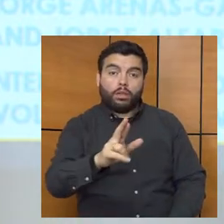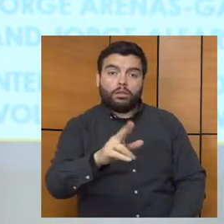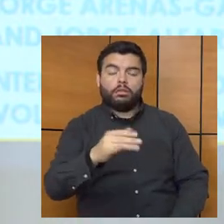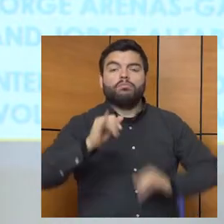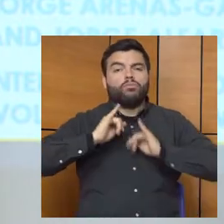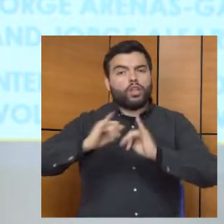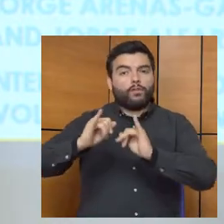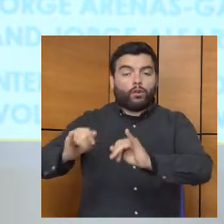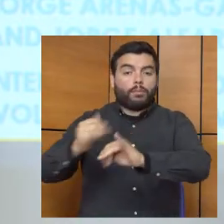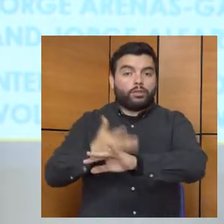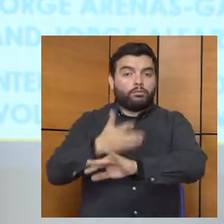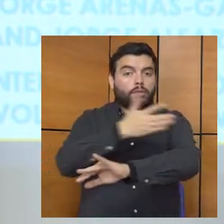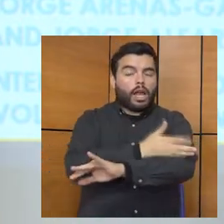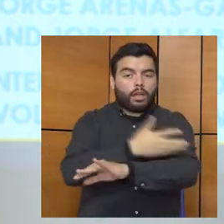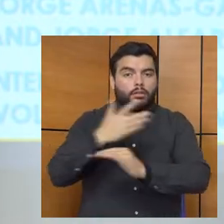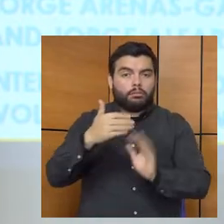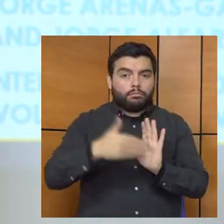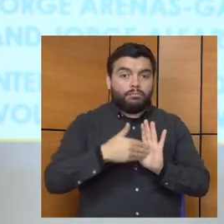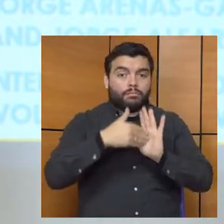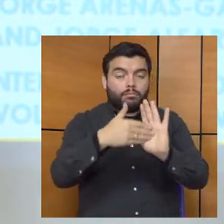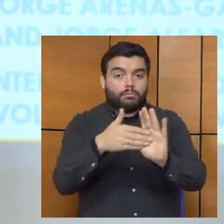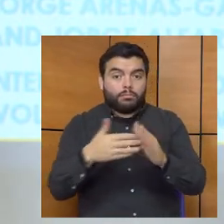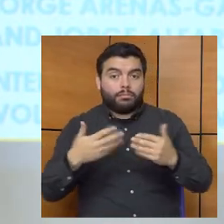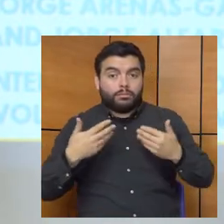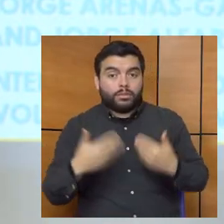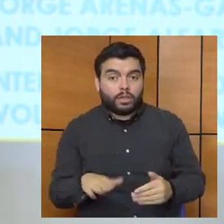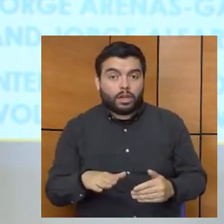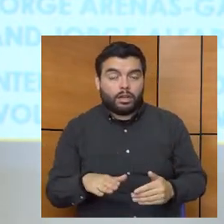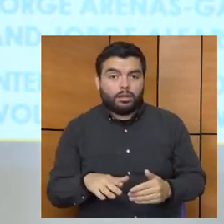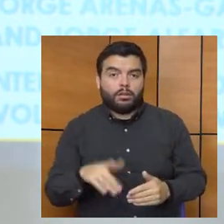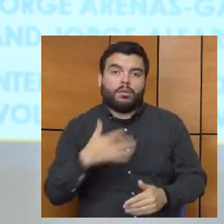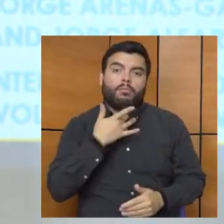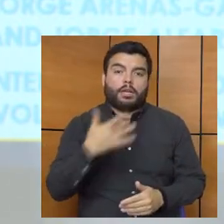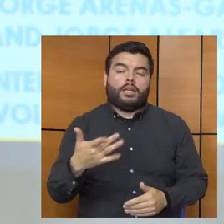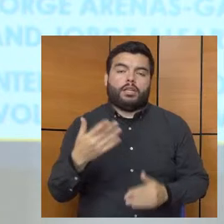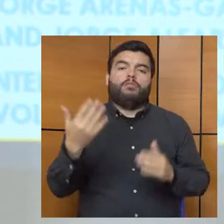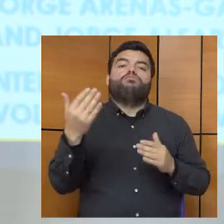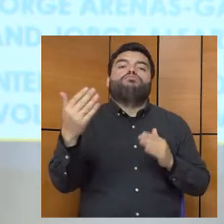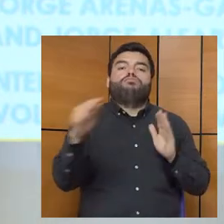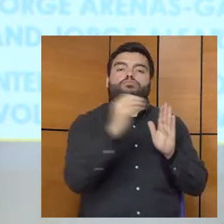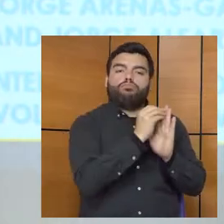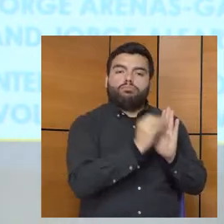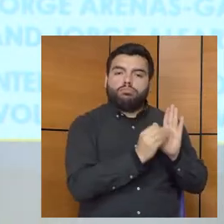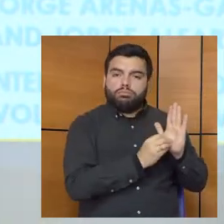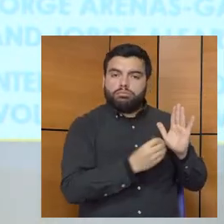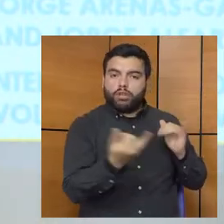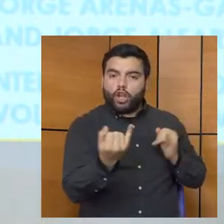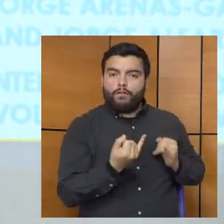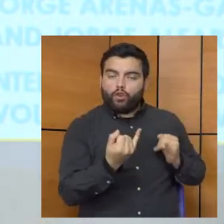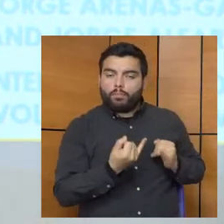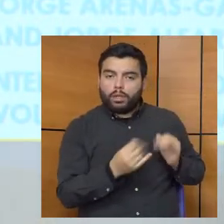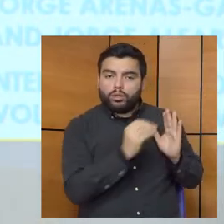que se hicieron, pues, para servir de antecedente al proyecto Fondecit.